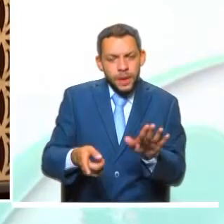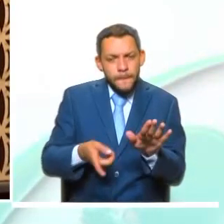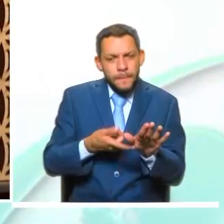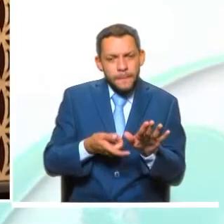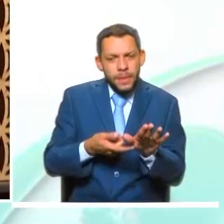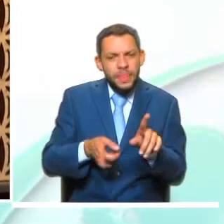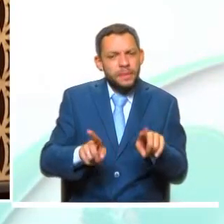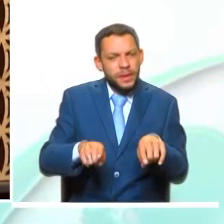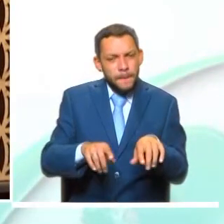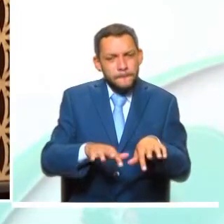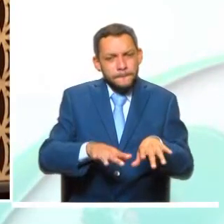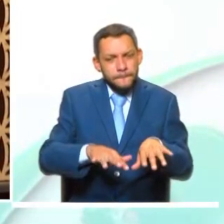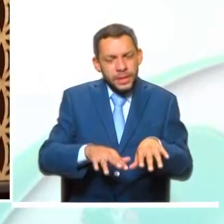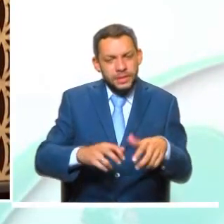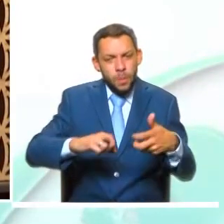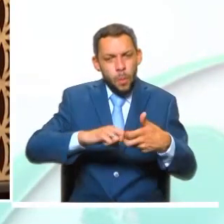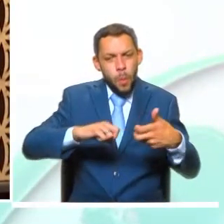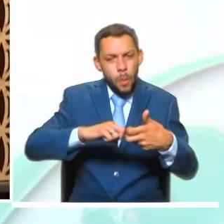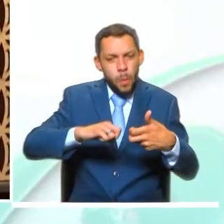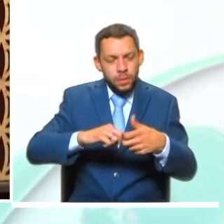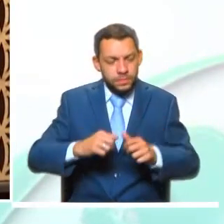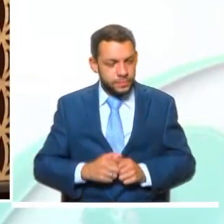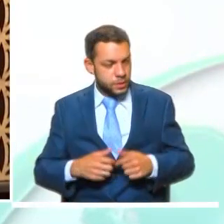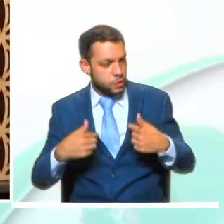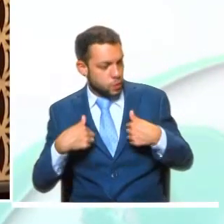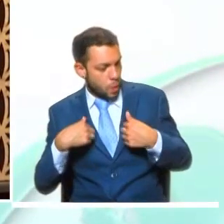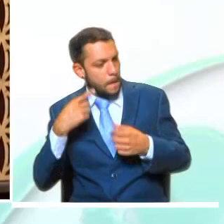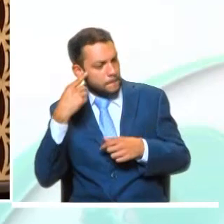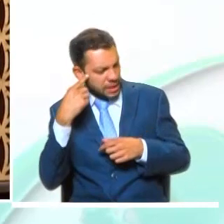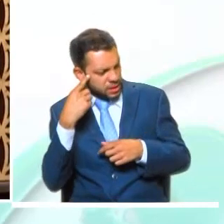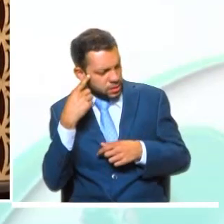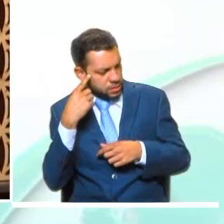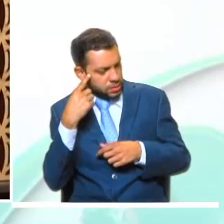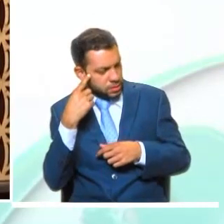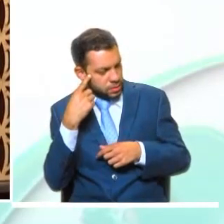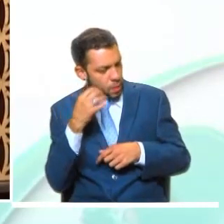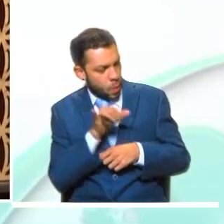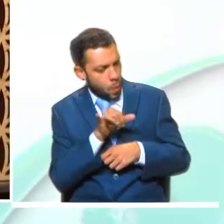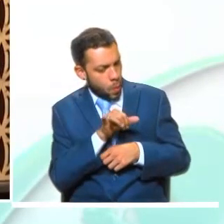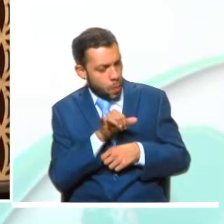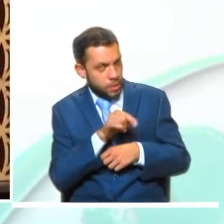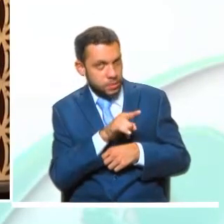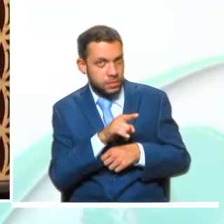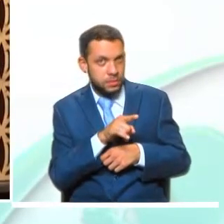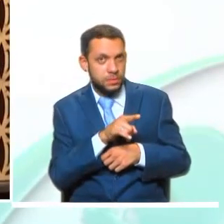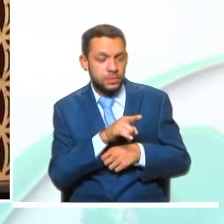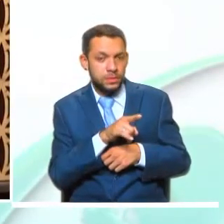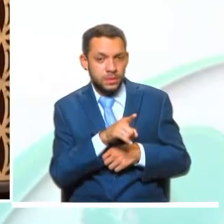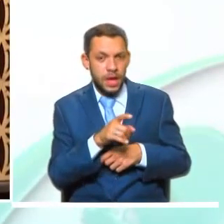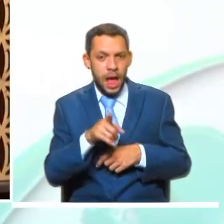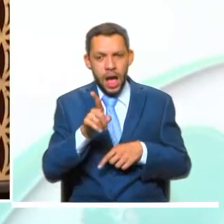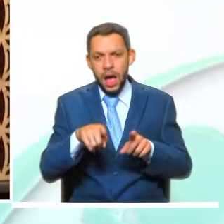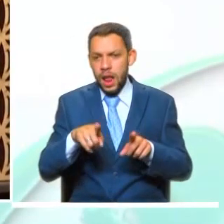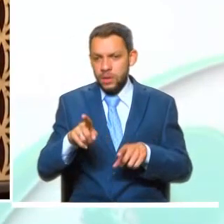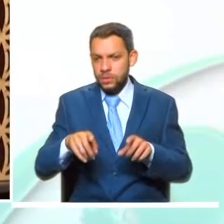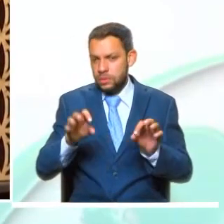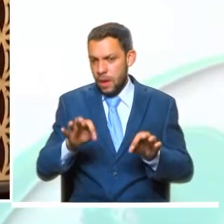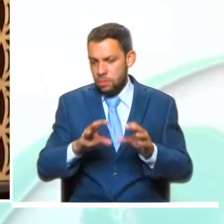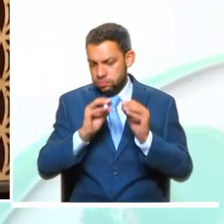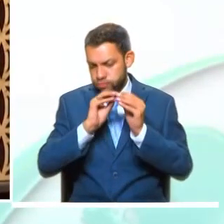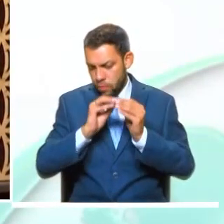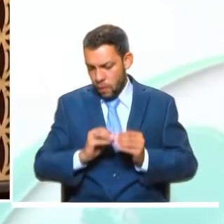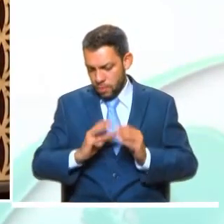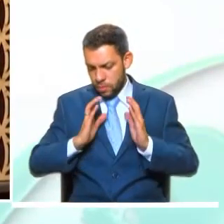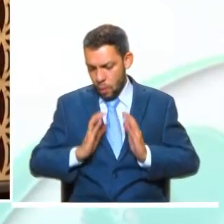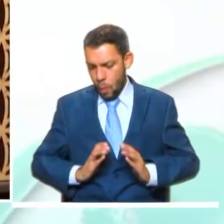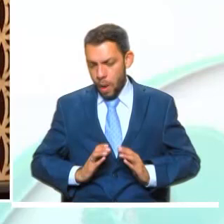plantar pues yo yo me imagino postule it is primer mano que de postura no porque la otra